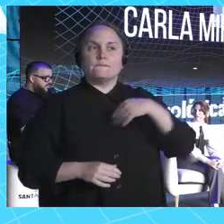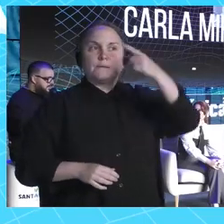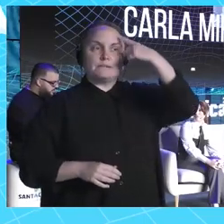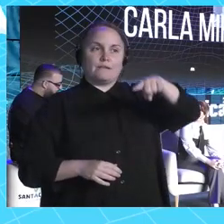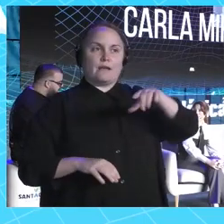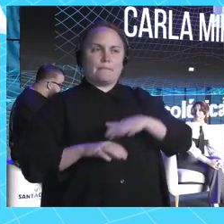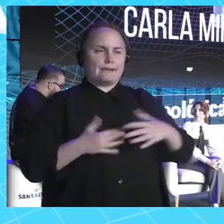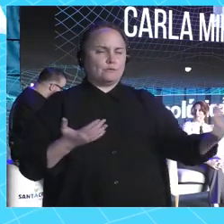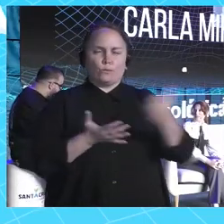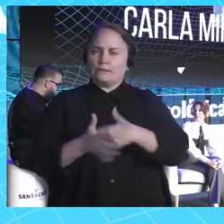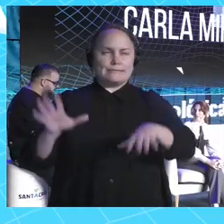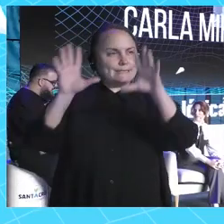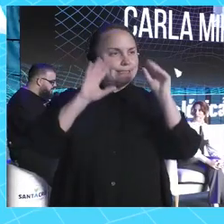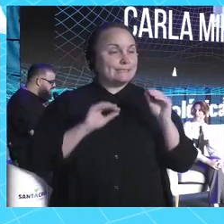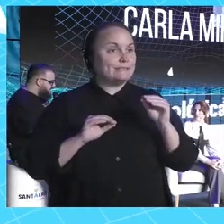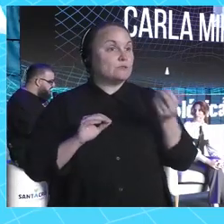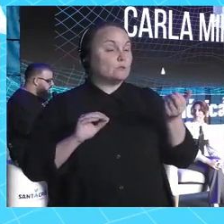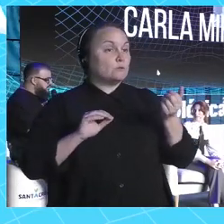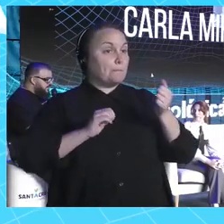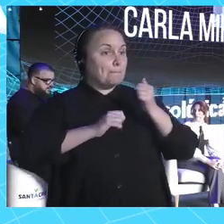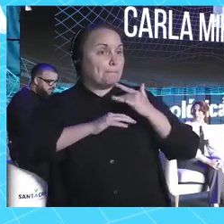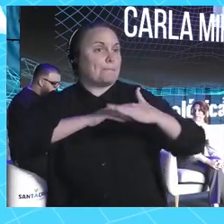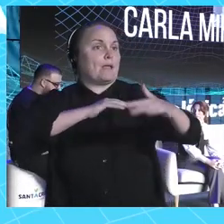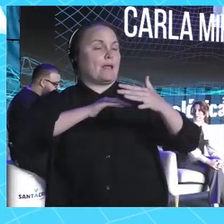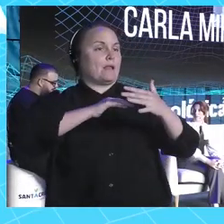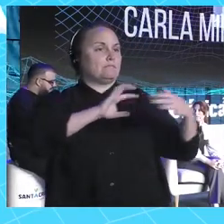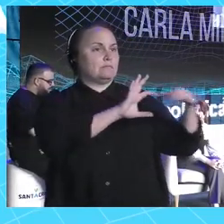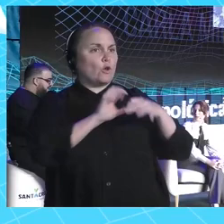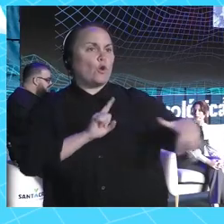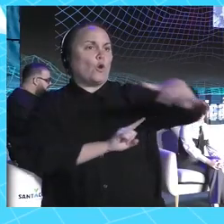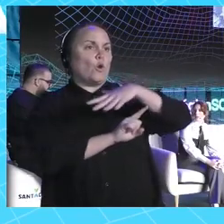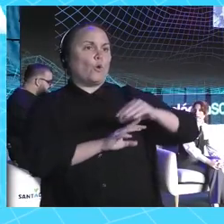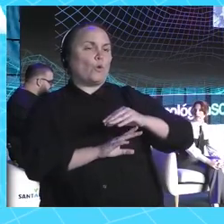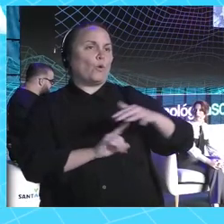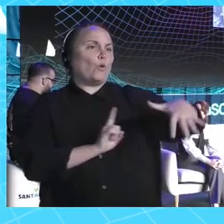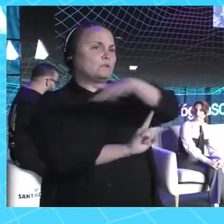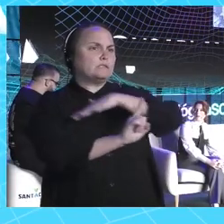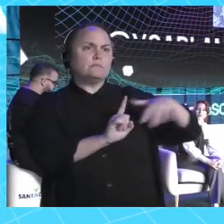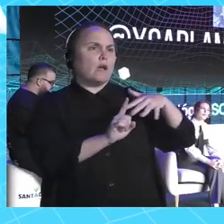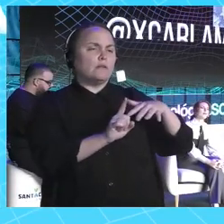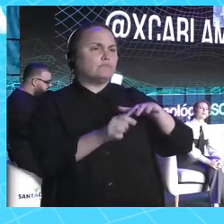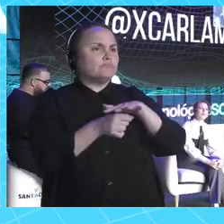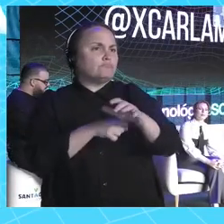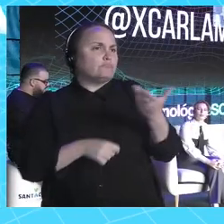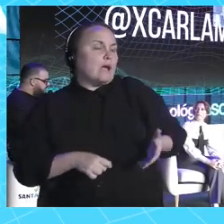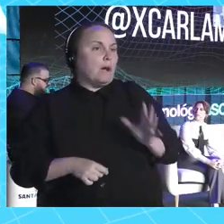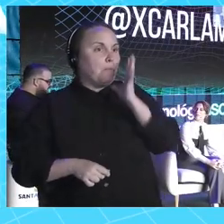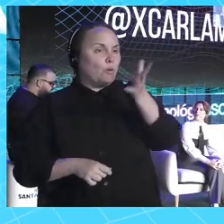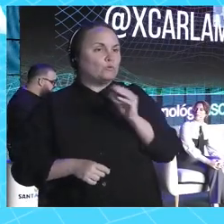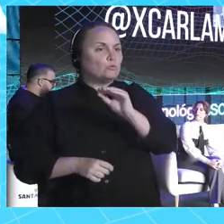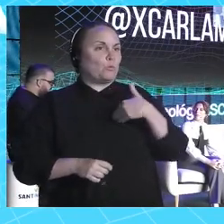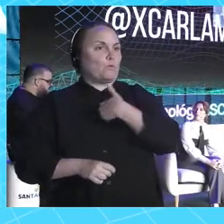que lo entendamos todos Qué importancia tienen los océanos en nuestros ecosistemas Cuál es el papel como biólogo Marino en tu caso para